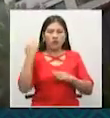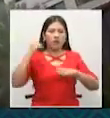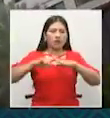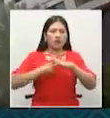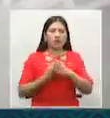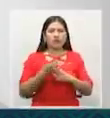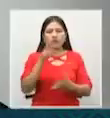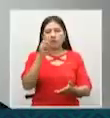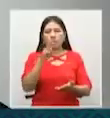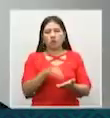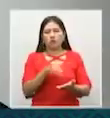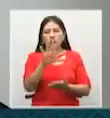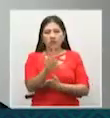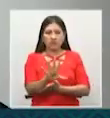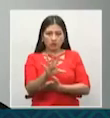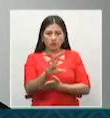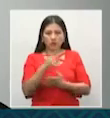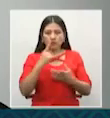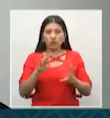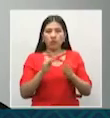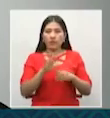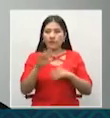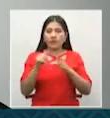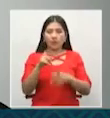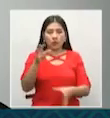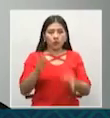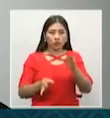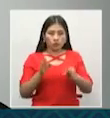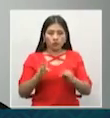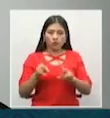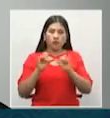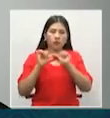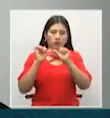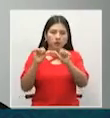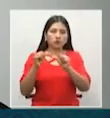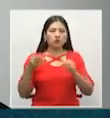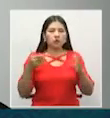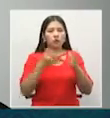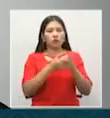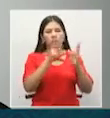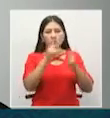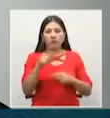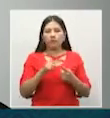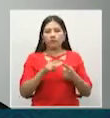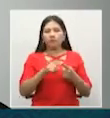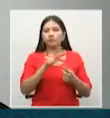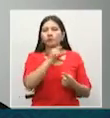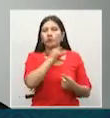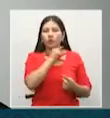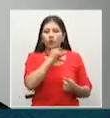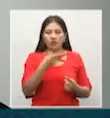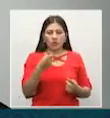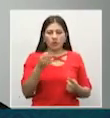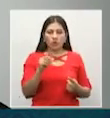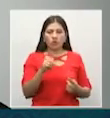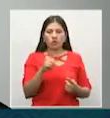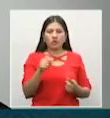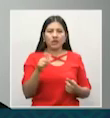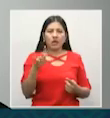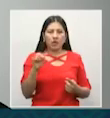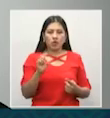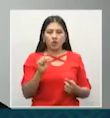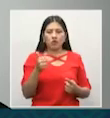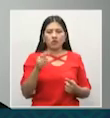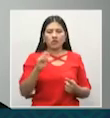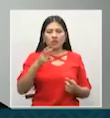Es una causa iniciada y ahora en juicio contra los señores Gonzalo Sánchez de Lozada,